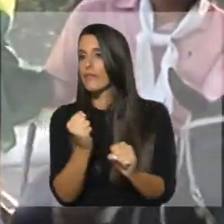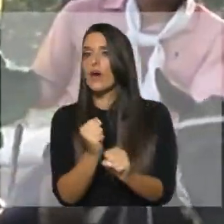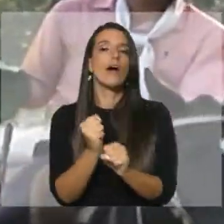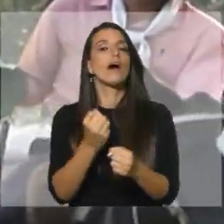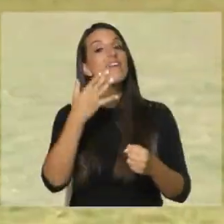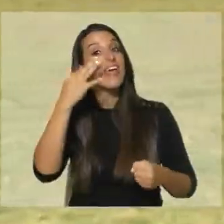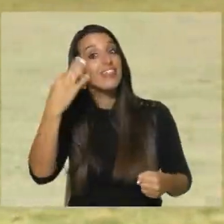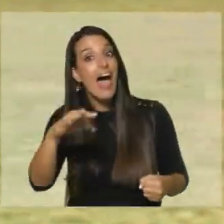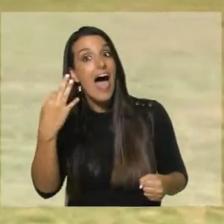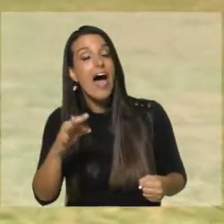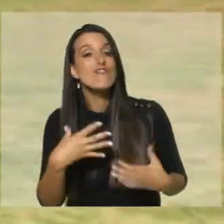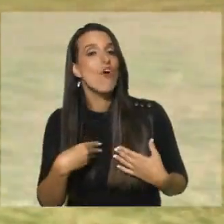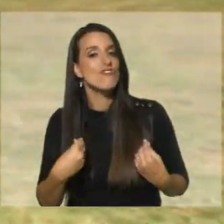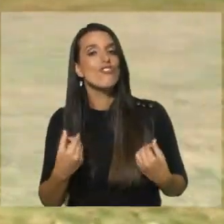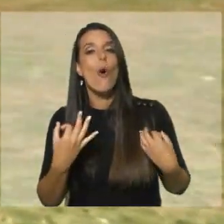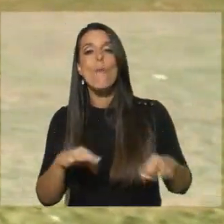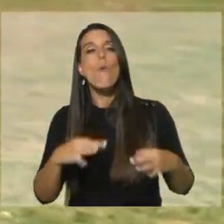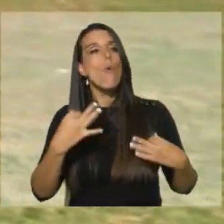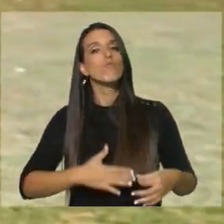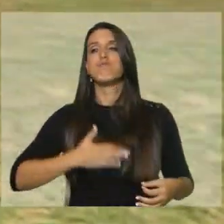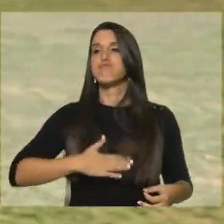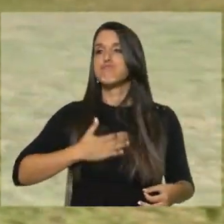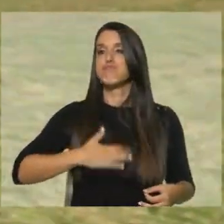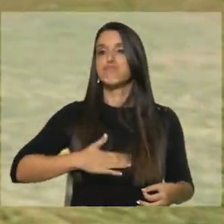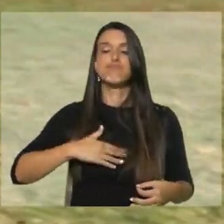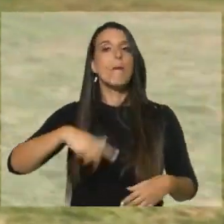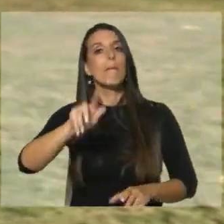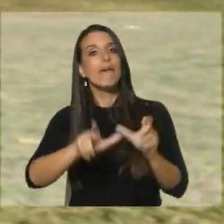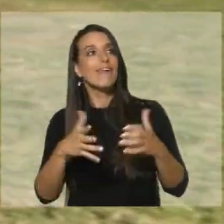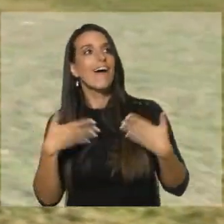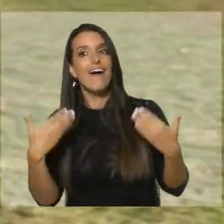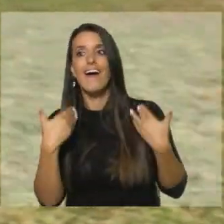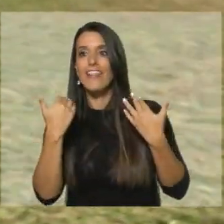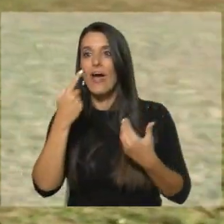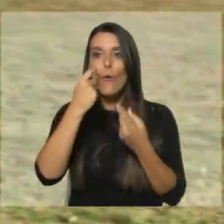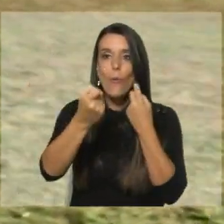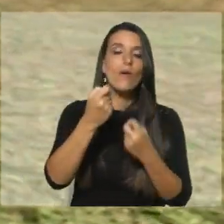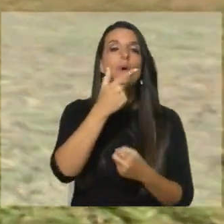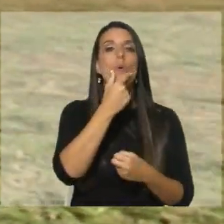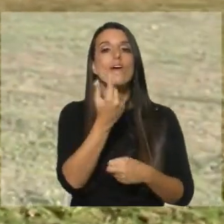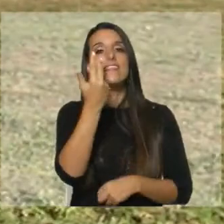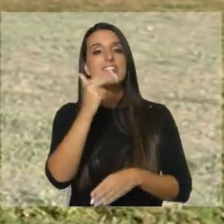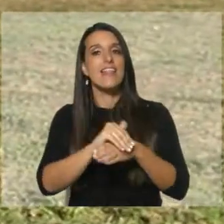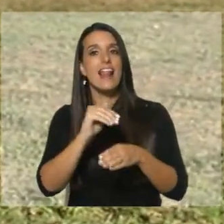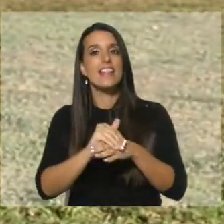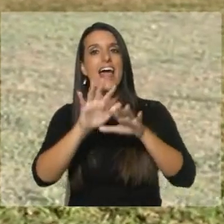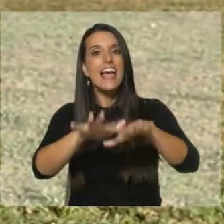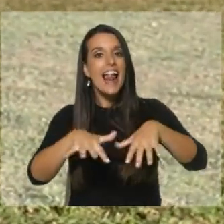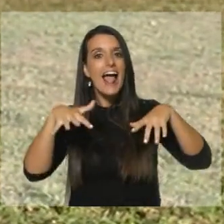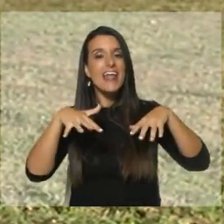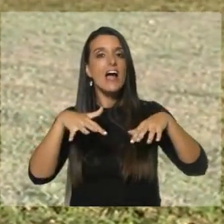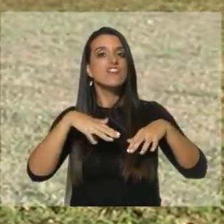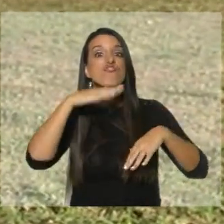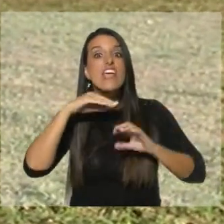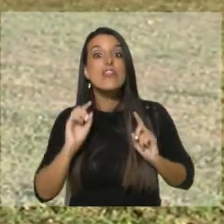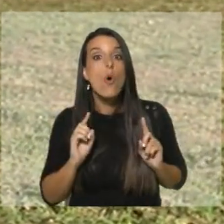que nos sentimos reconfortados de ver que la receptividad por parte del público es esta, que hoy jueves a las 3 de la tarde están las gradas colmadas, que la